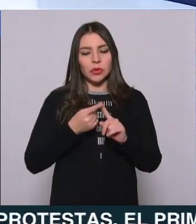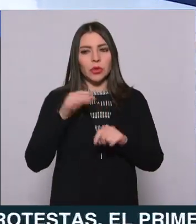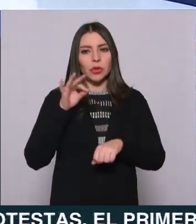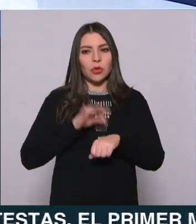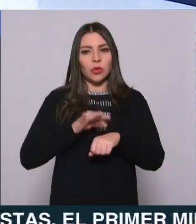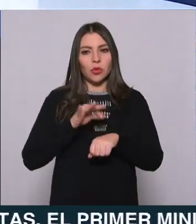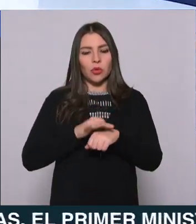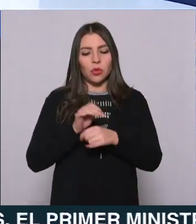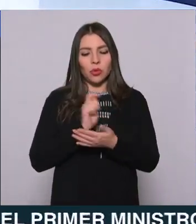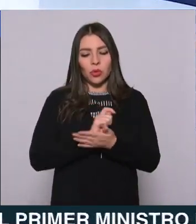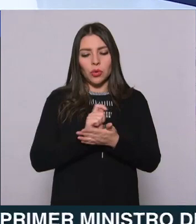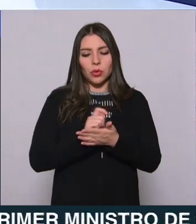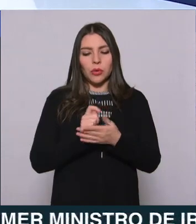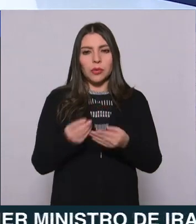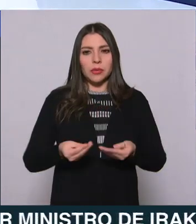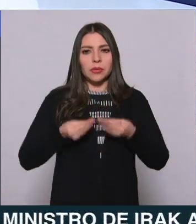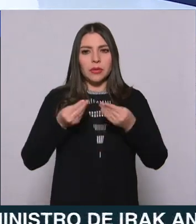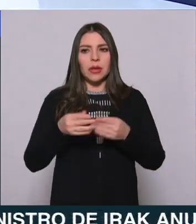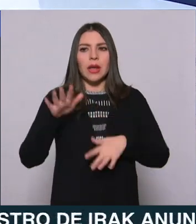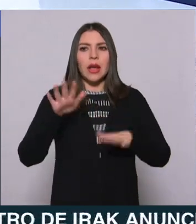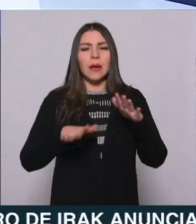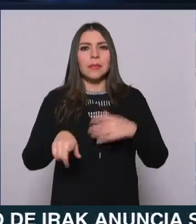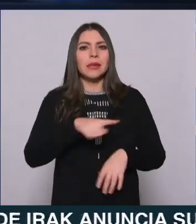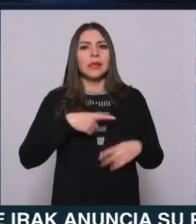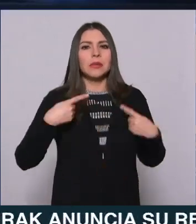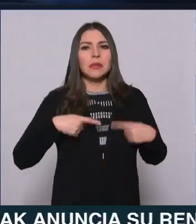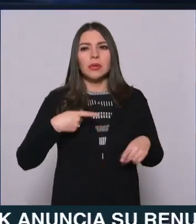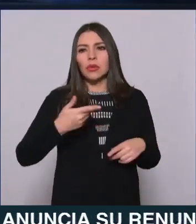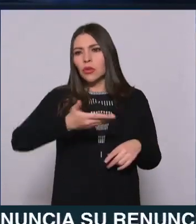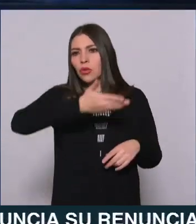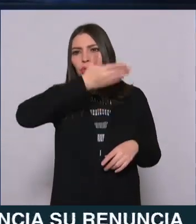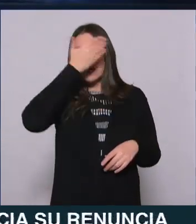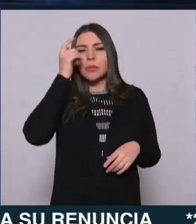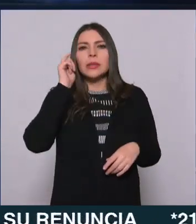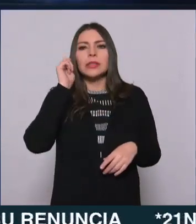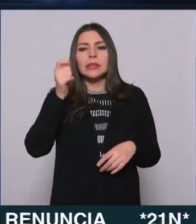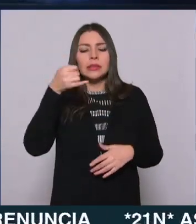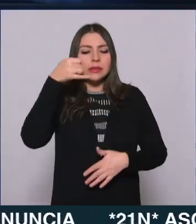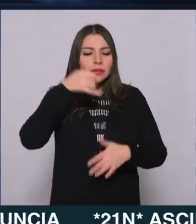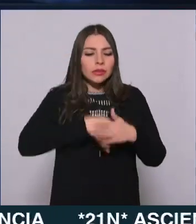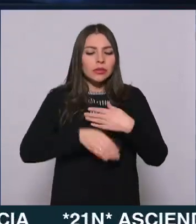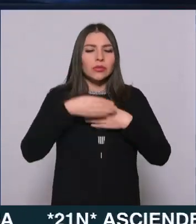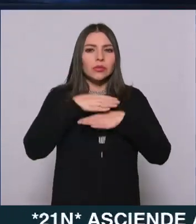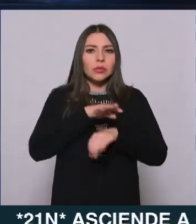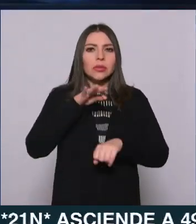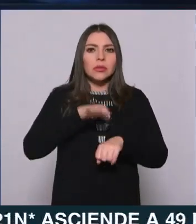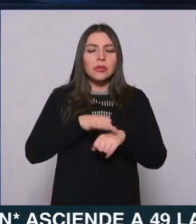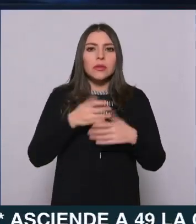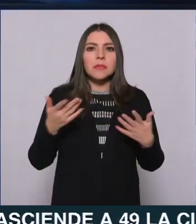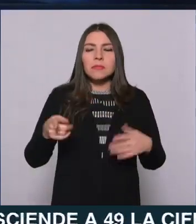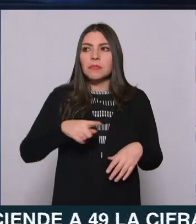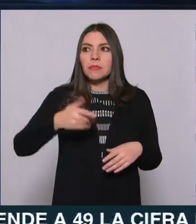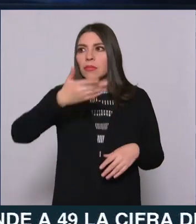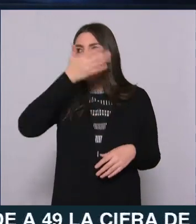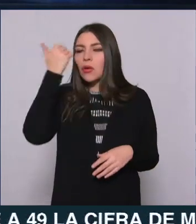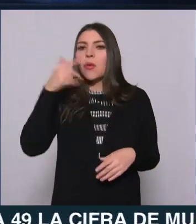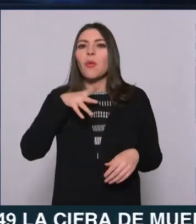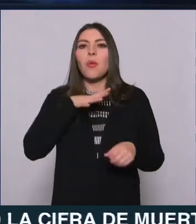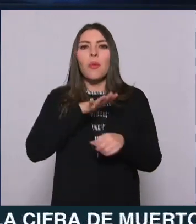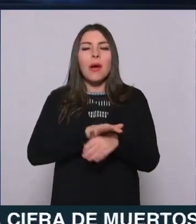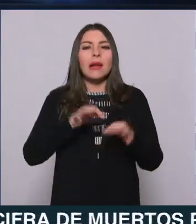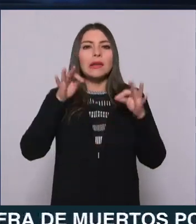usuarios que no siempre tenemos como tanto conocimiento en el área clínica, pues no sabemos exactamente qué estudio, ¿no? O